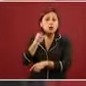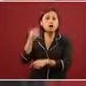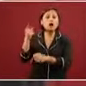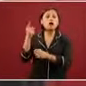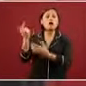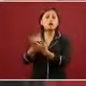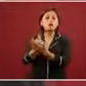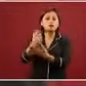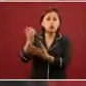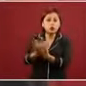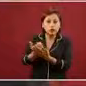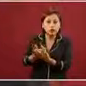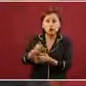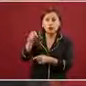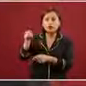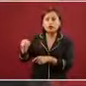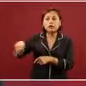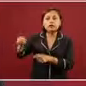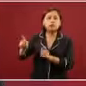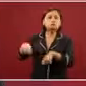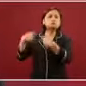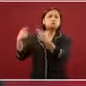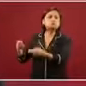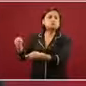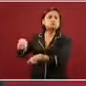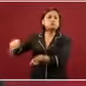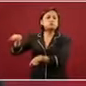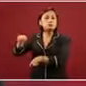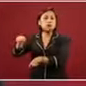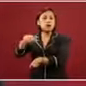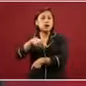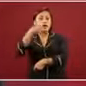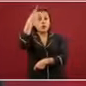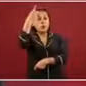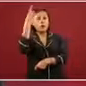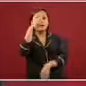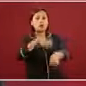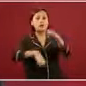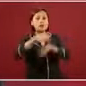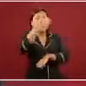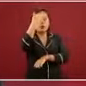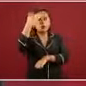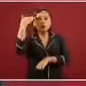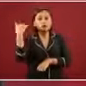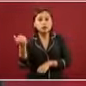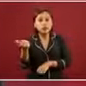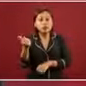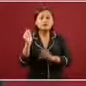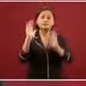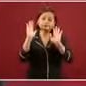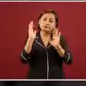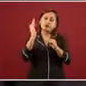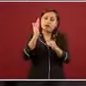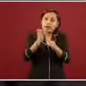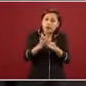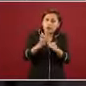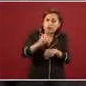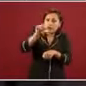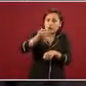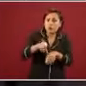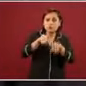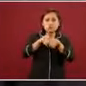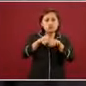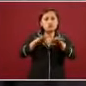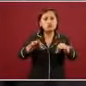pueden resultar afectados. Entonces es importante que se conozca